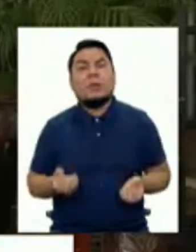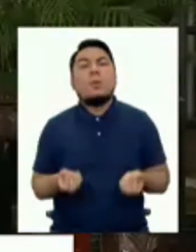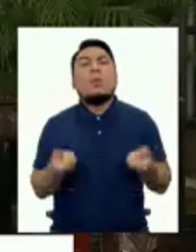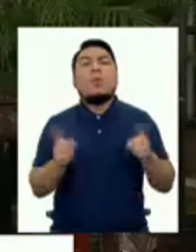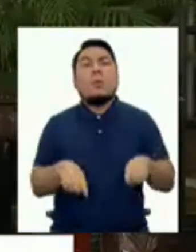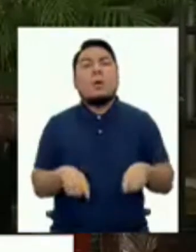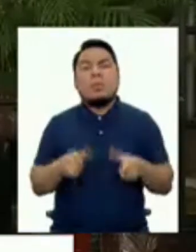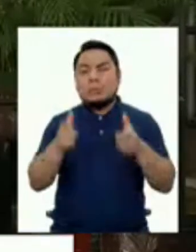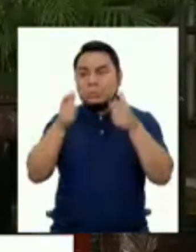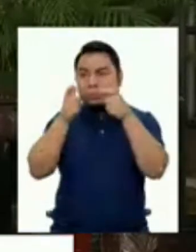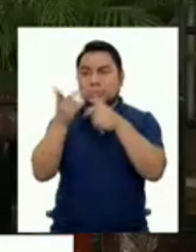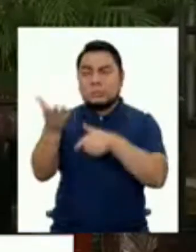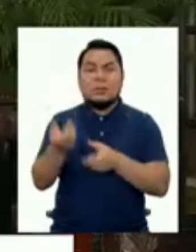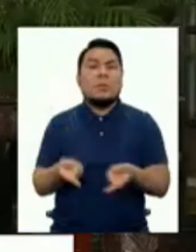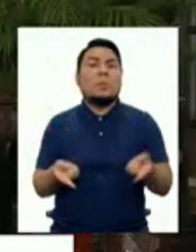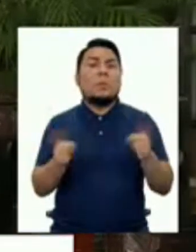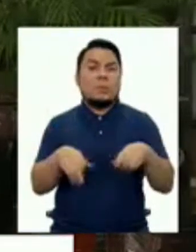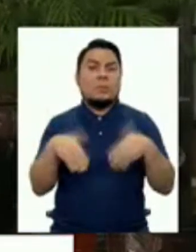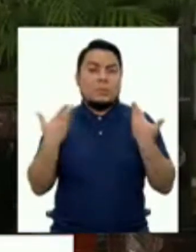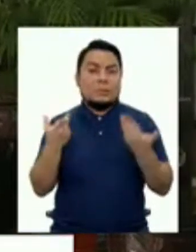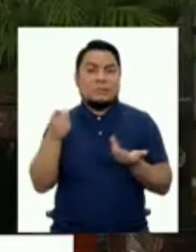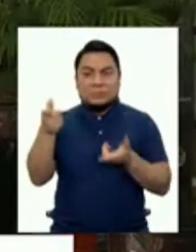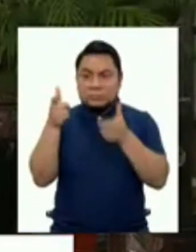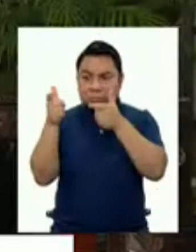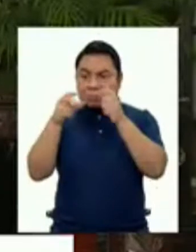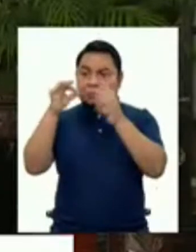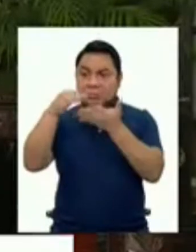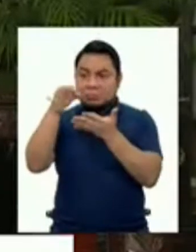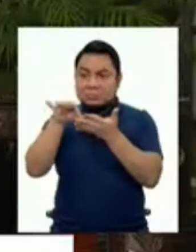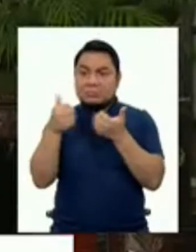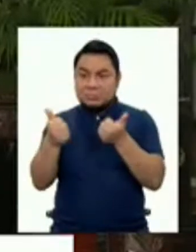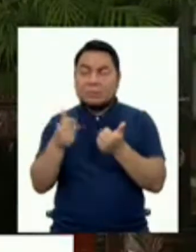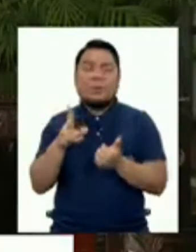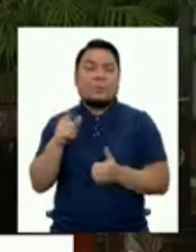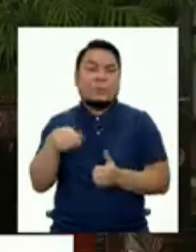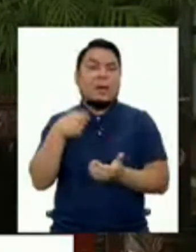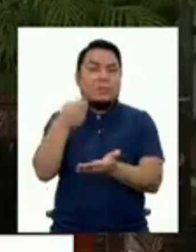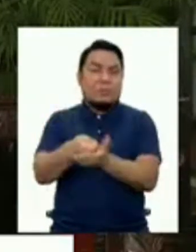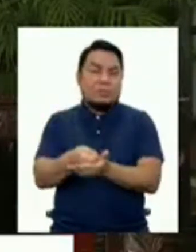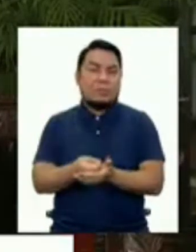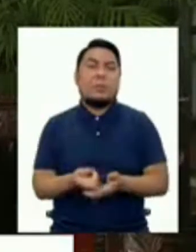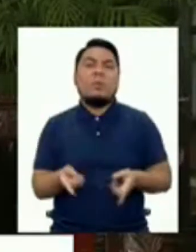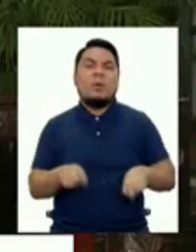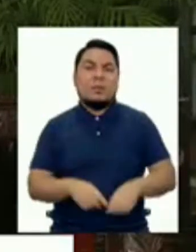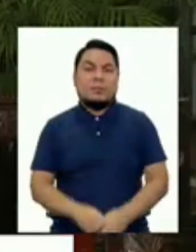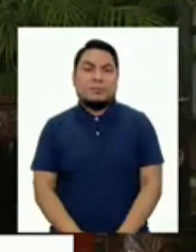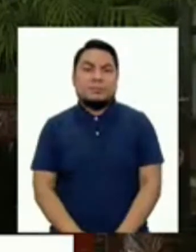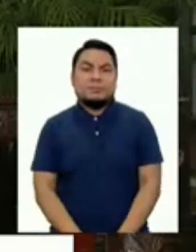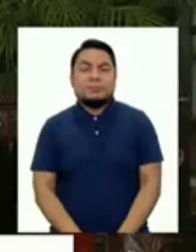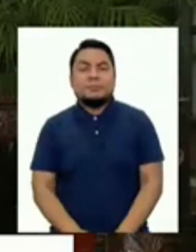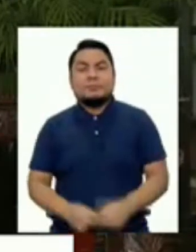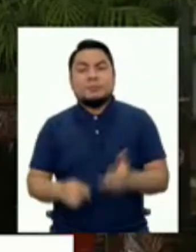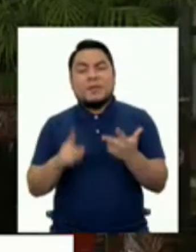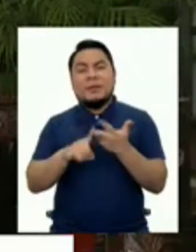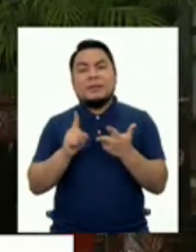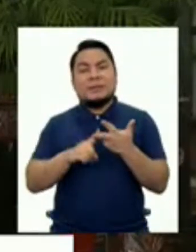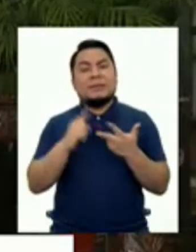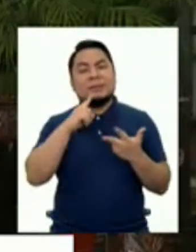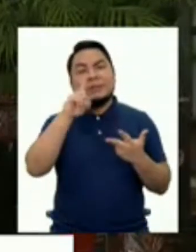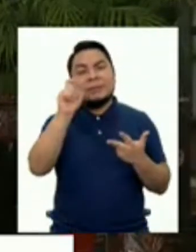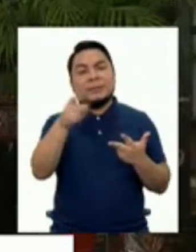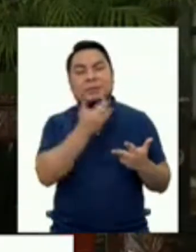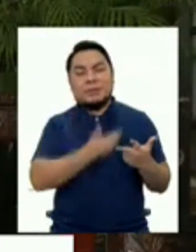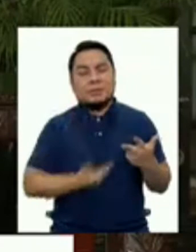serán inspeccionados y cuándo podrán ser evaluados para ver si acceden a ese bono? Por último, presidente